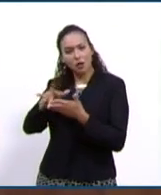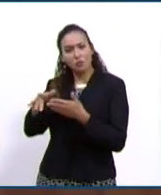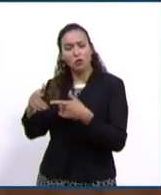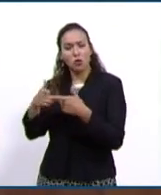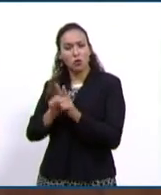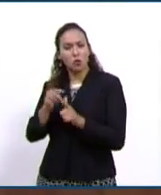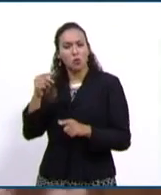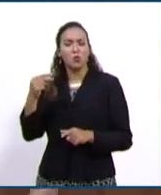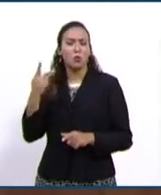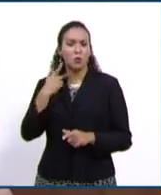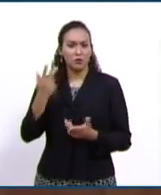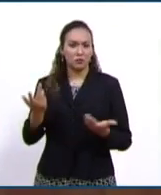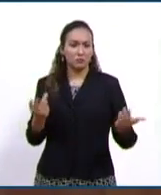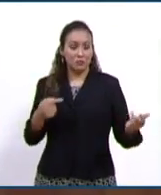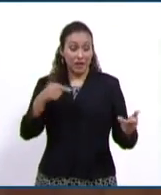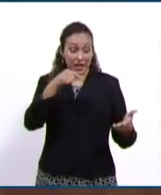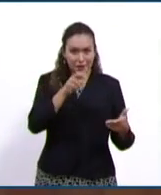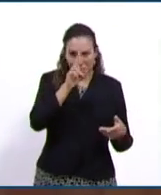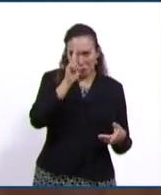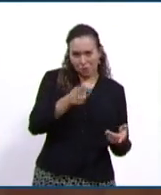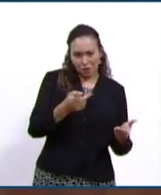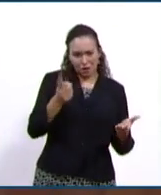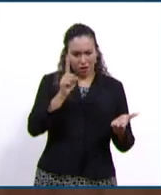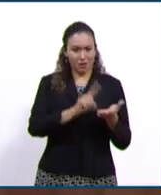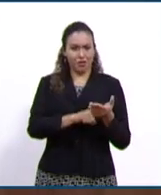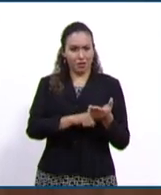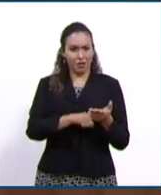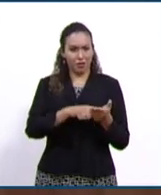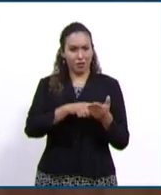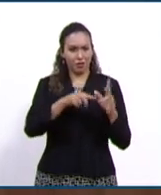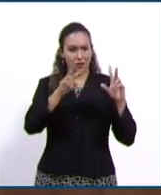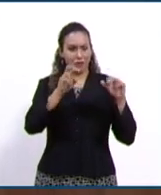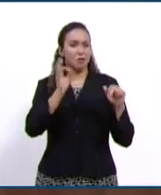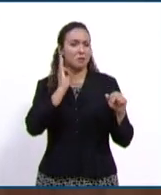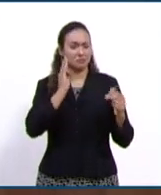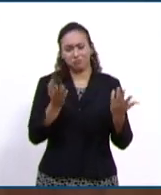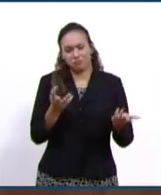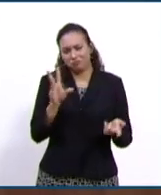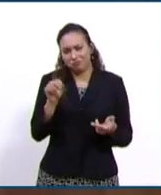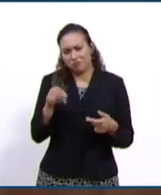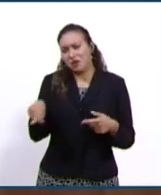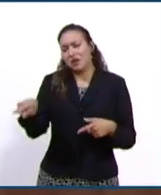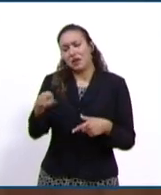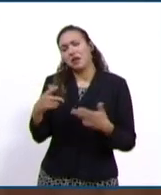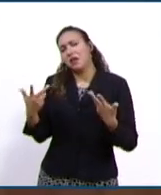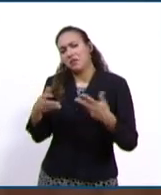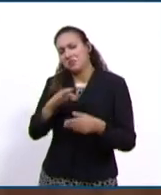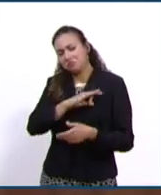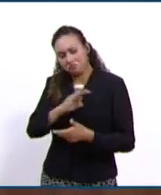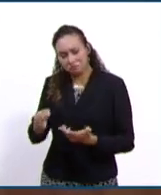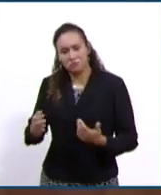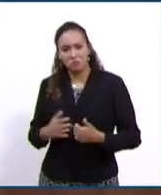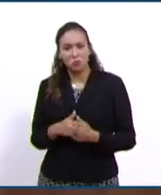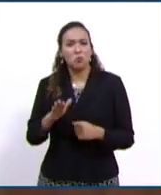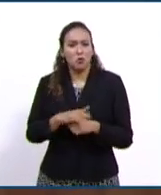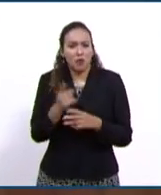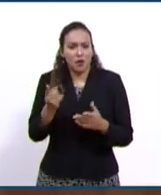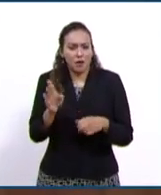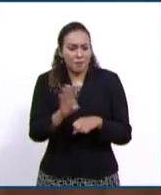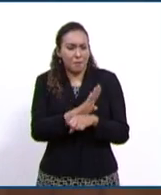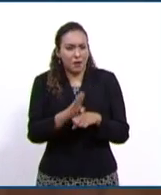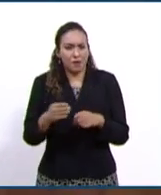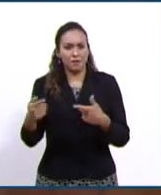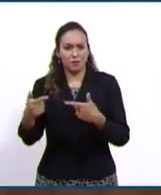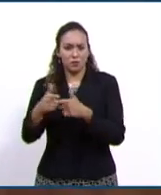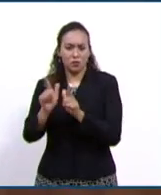comercio y eso no está prohibido dentro de los temas de fiscalización, porque no redunda en beneficio del propio